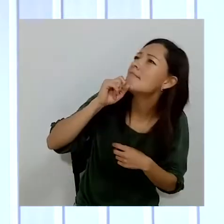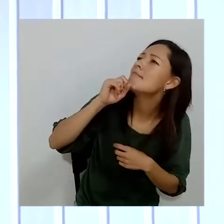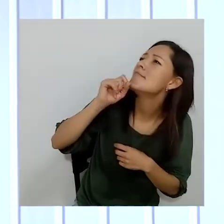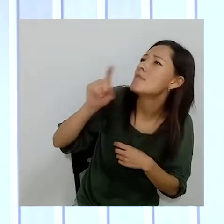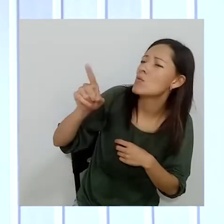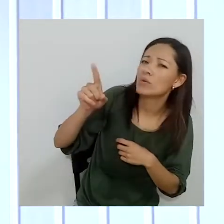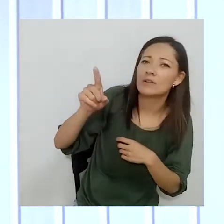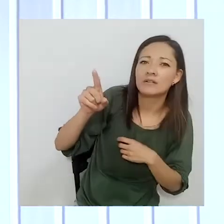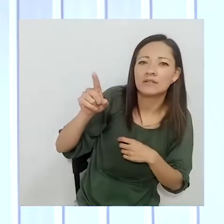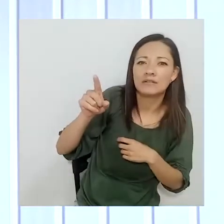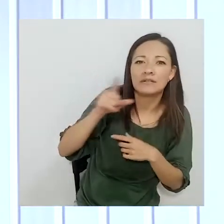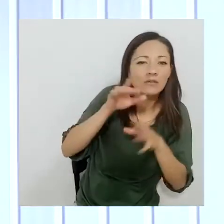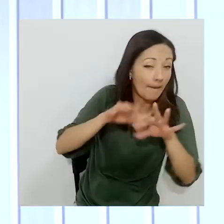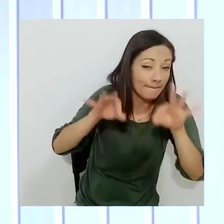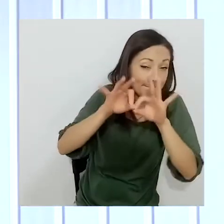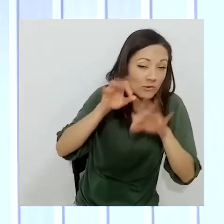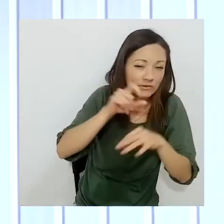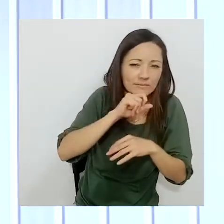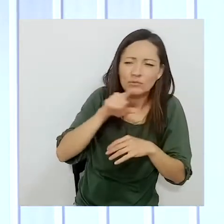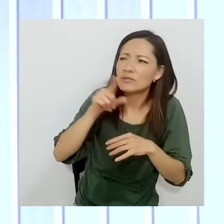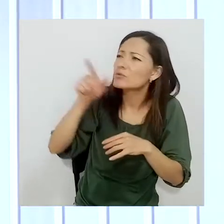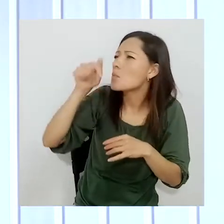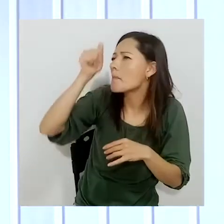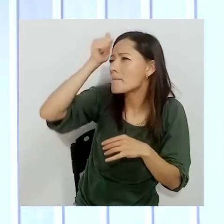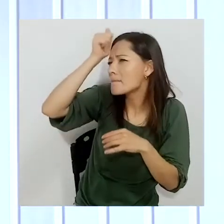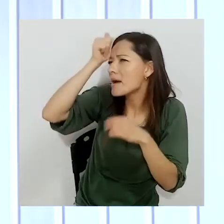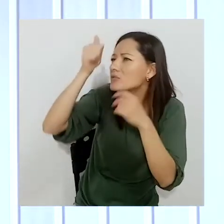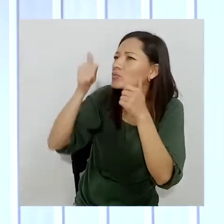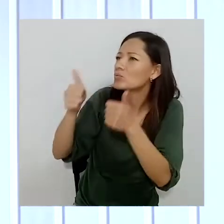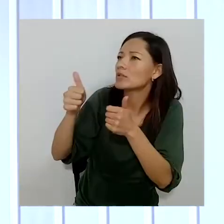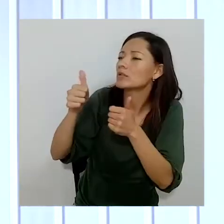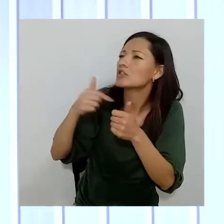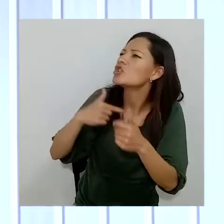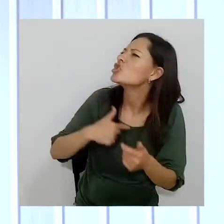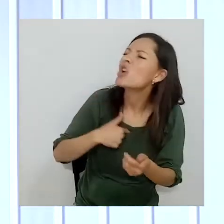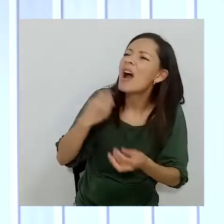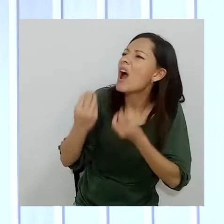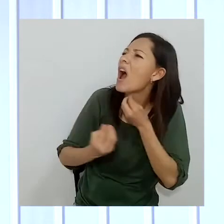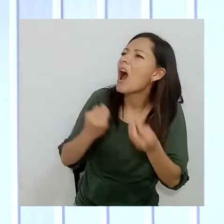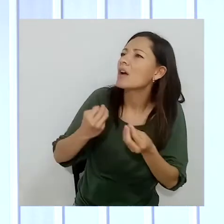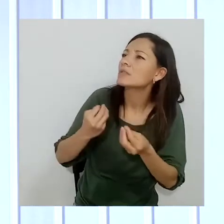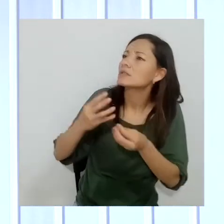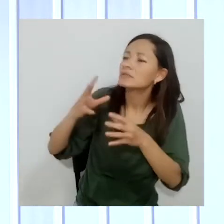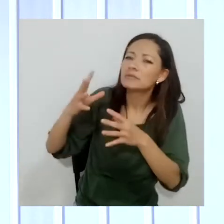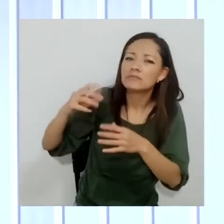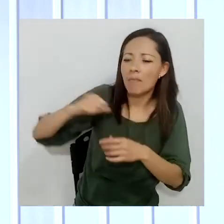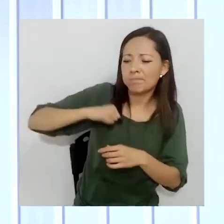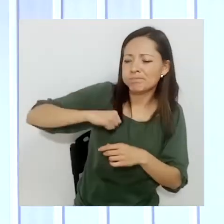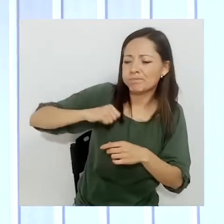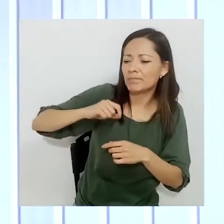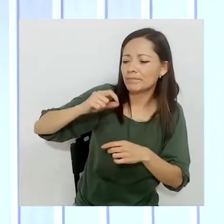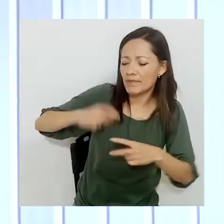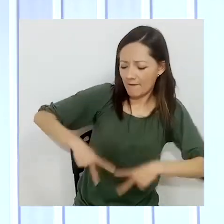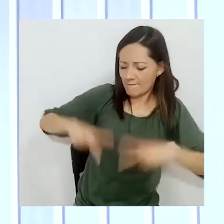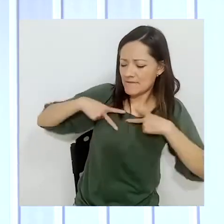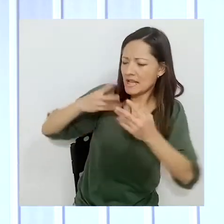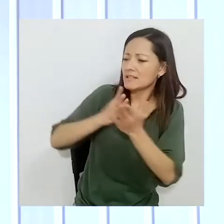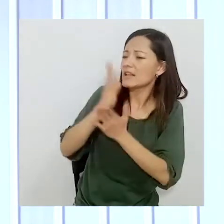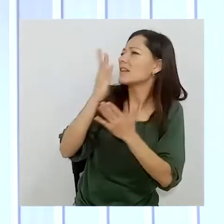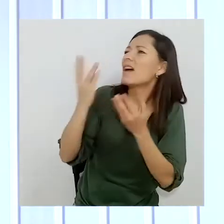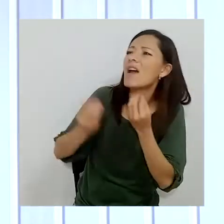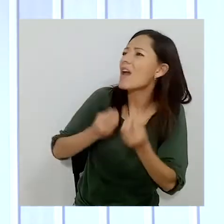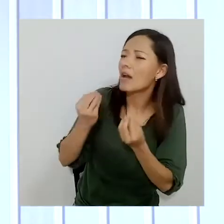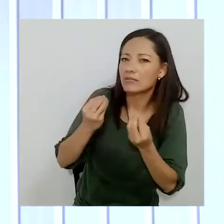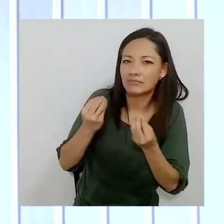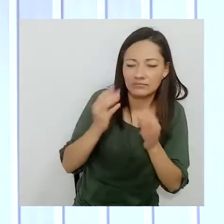del millón: Maestro bueno, ¿qué haré para heredar la vida eterna? Jesús le dijo: